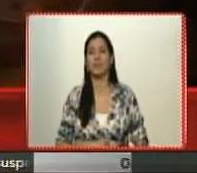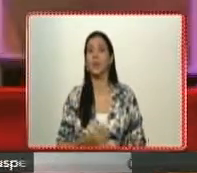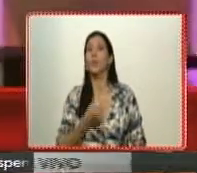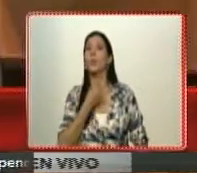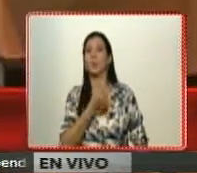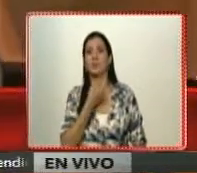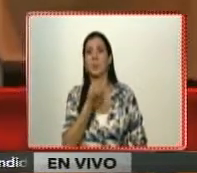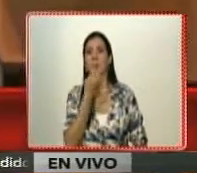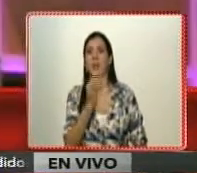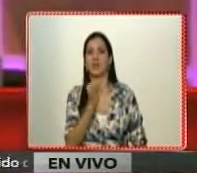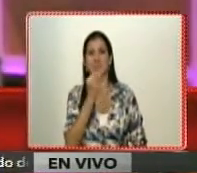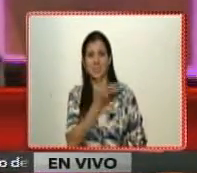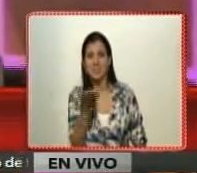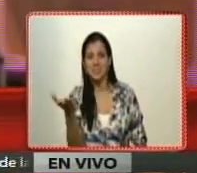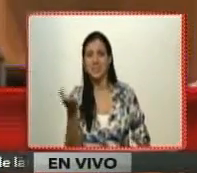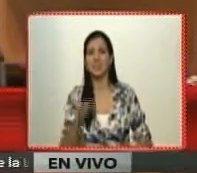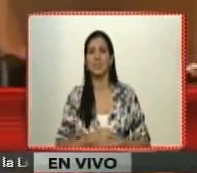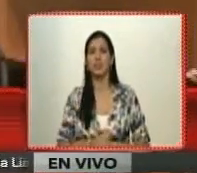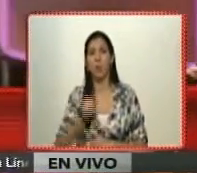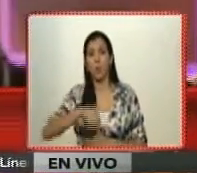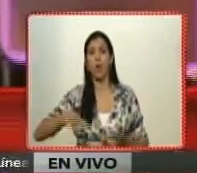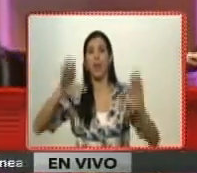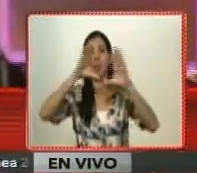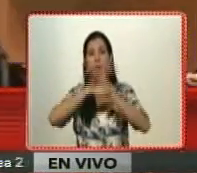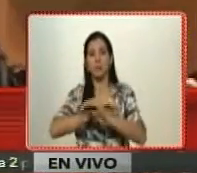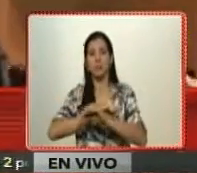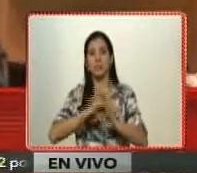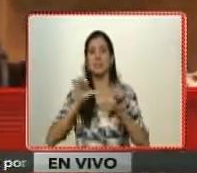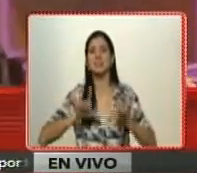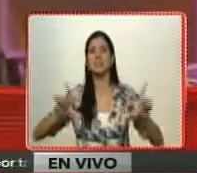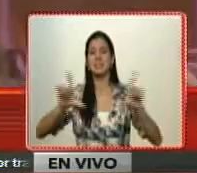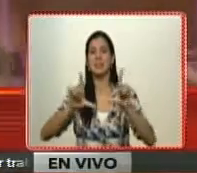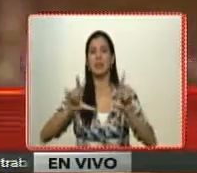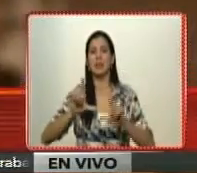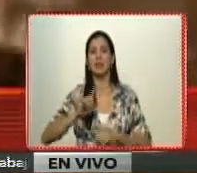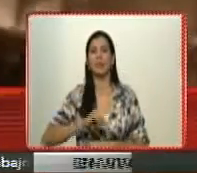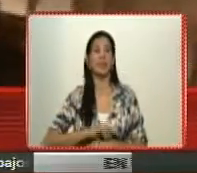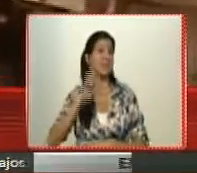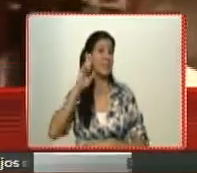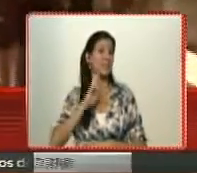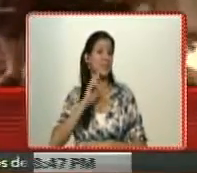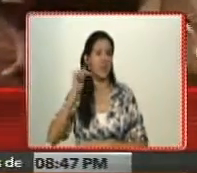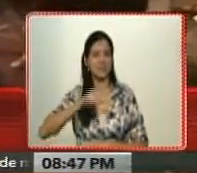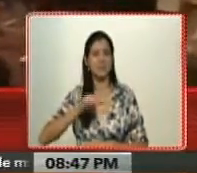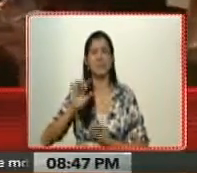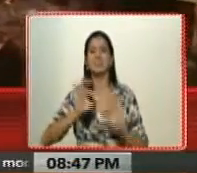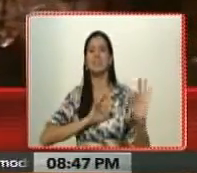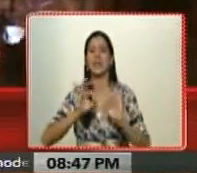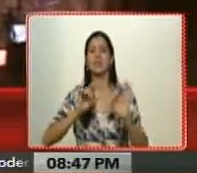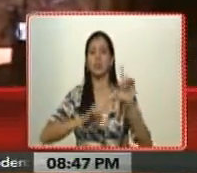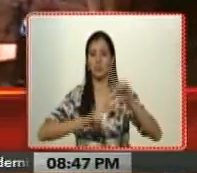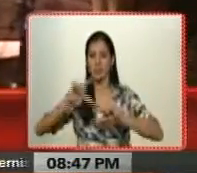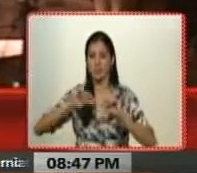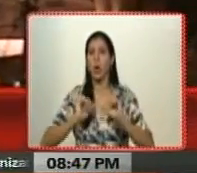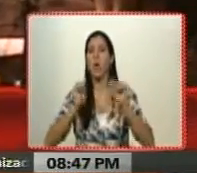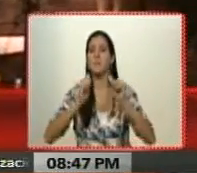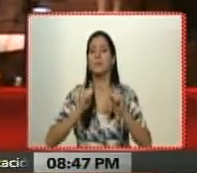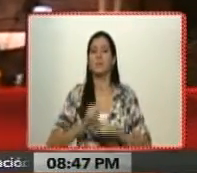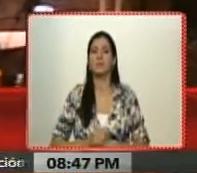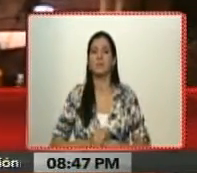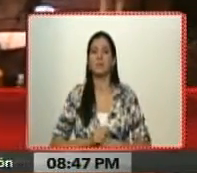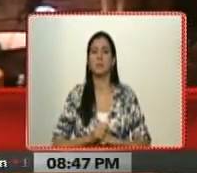buena noticia, y es que esta noche en la sala José Félix Rivas del Teatro Teresa Carreño inicia el ciclo